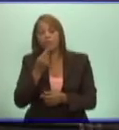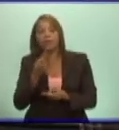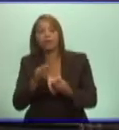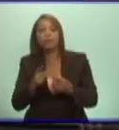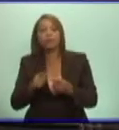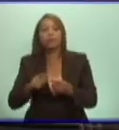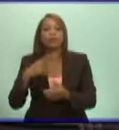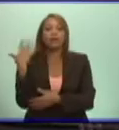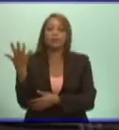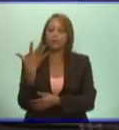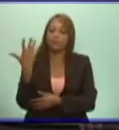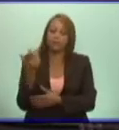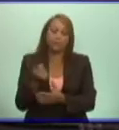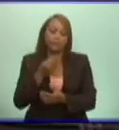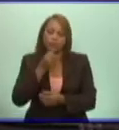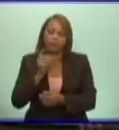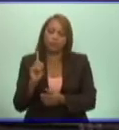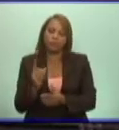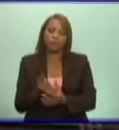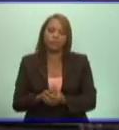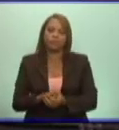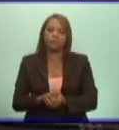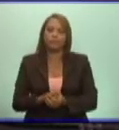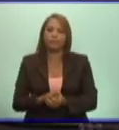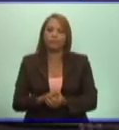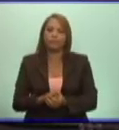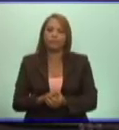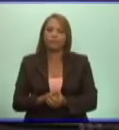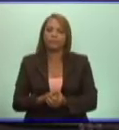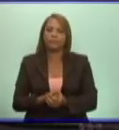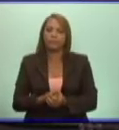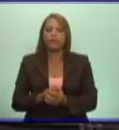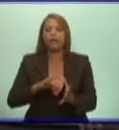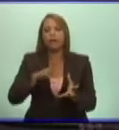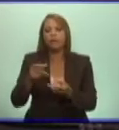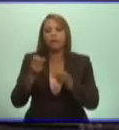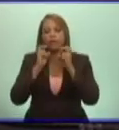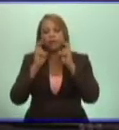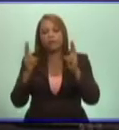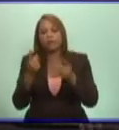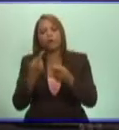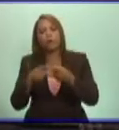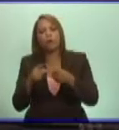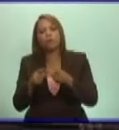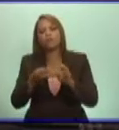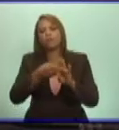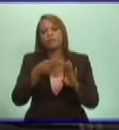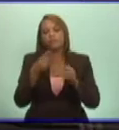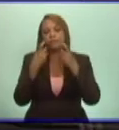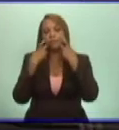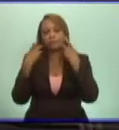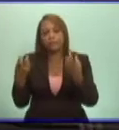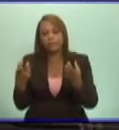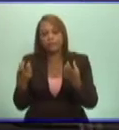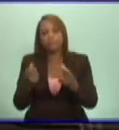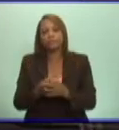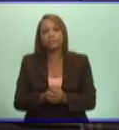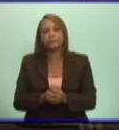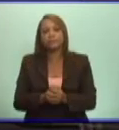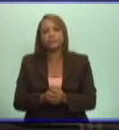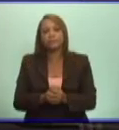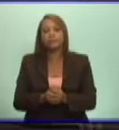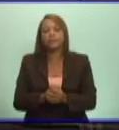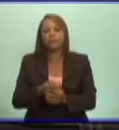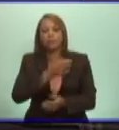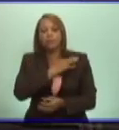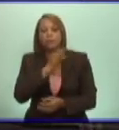hombre. El mundo en que vivimos, otra de las asignaturas importantes para la enseñanza primaria y la invitación a que nos llame por